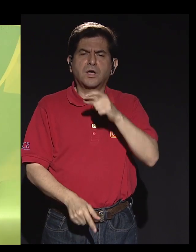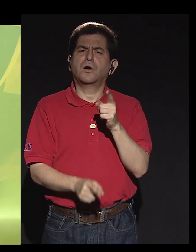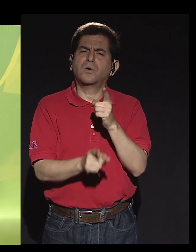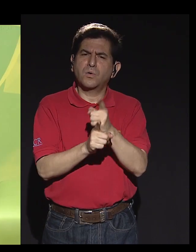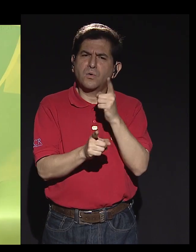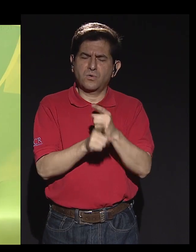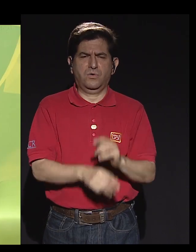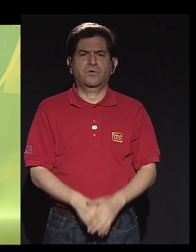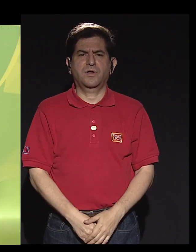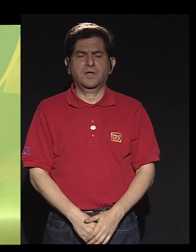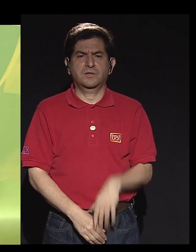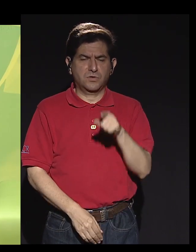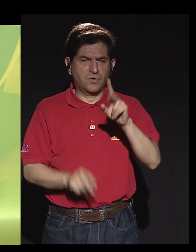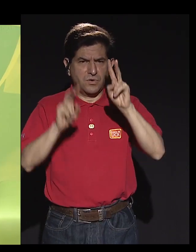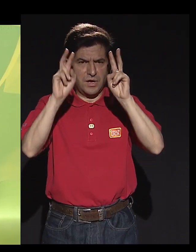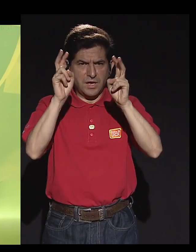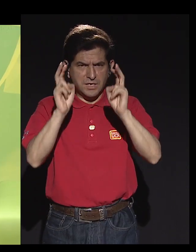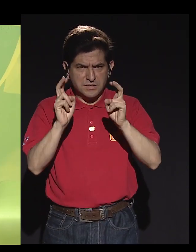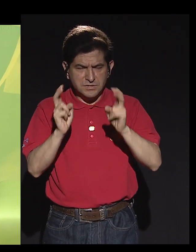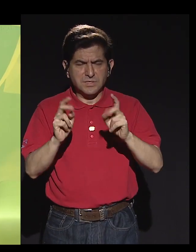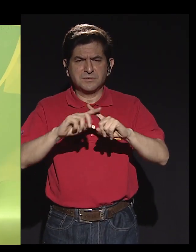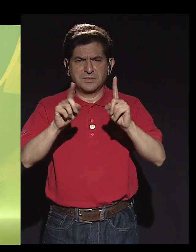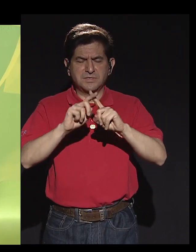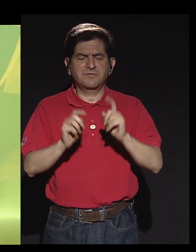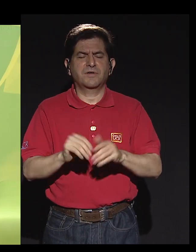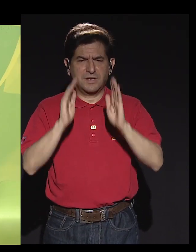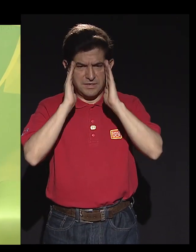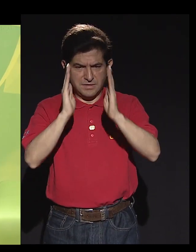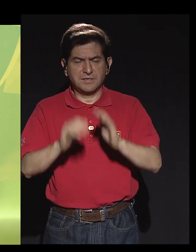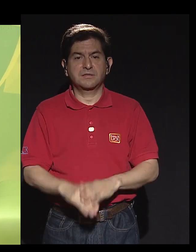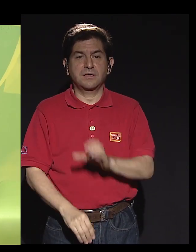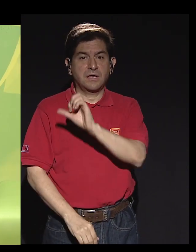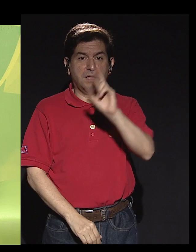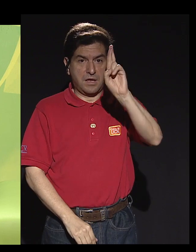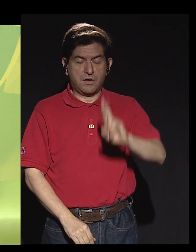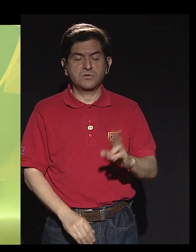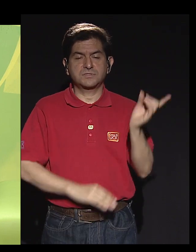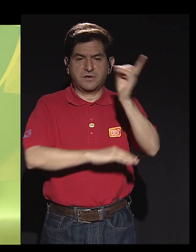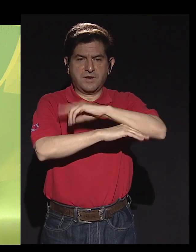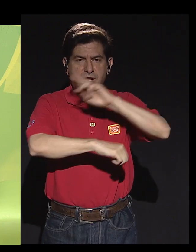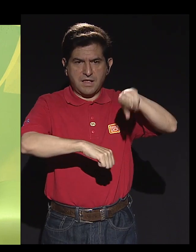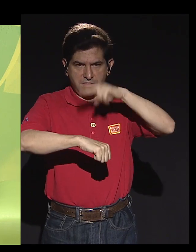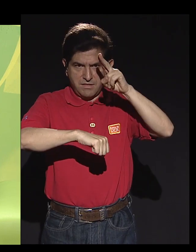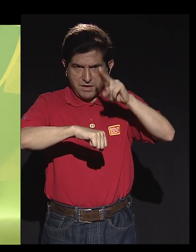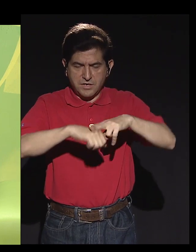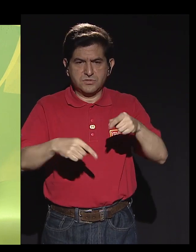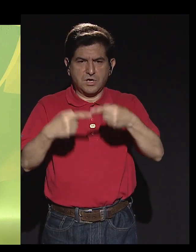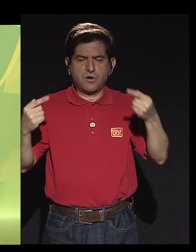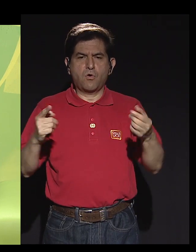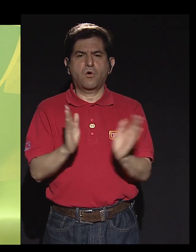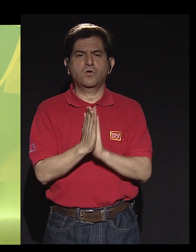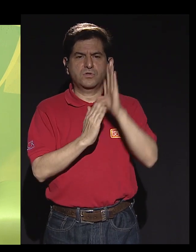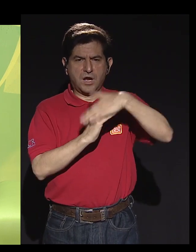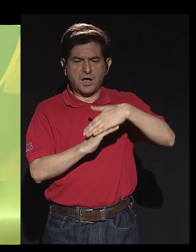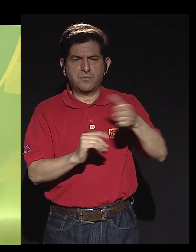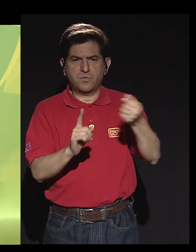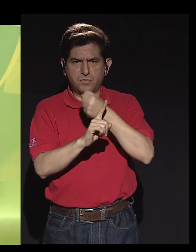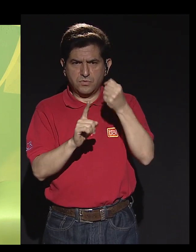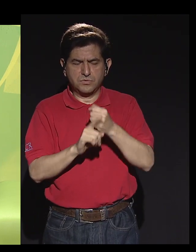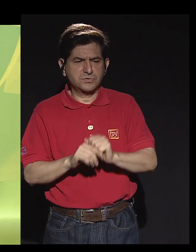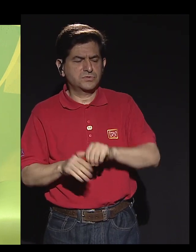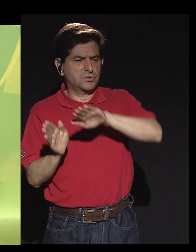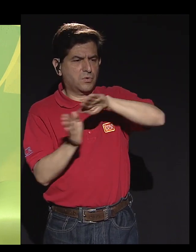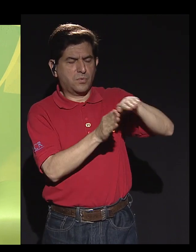es, iremos también abordando esos diferentes tipos, ¿verdad? Porque en Costa Rica hablamos del Día Nacional contra el abuso,